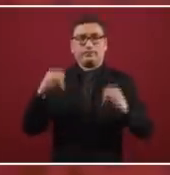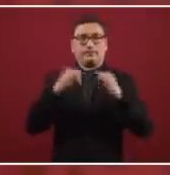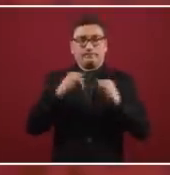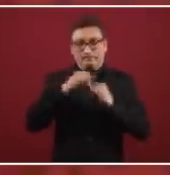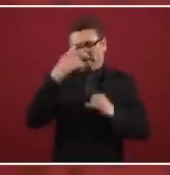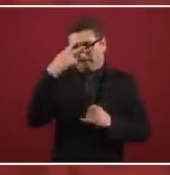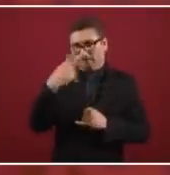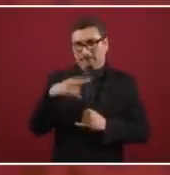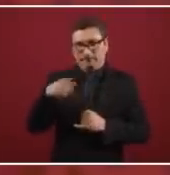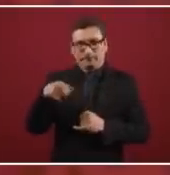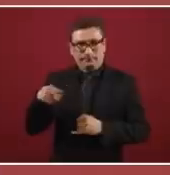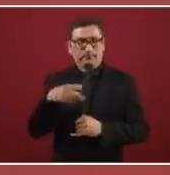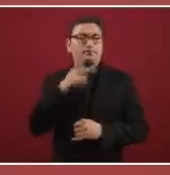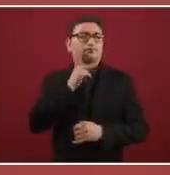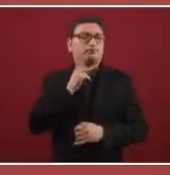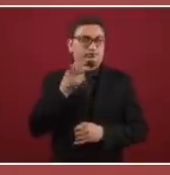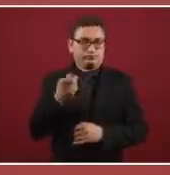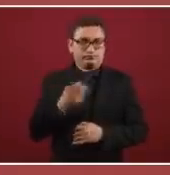Mexicano del Petróleo.